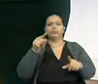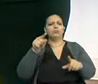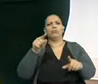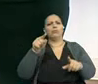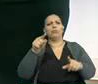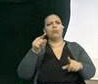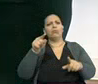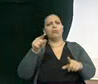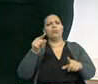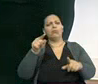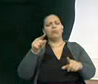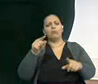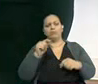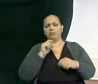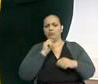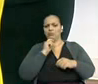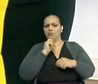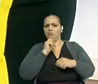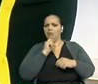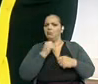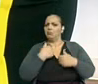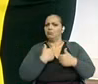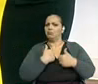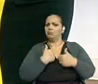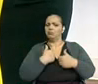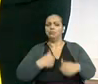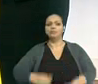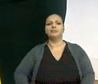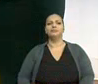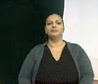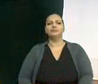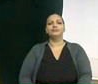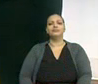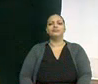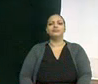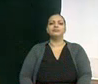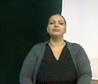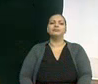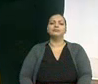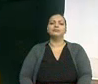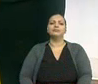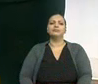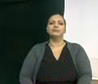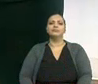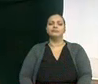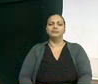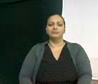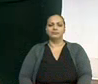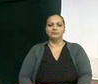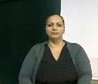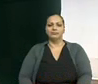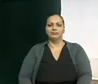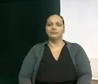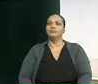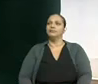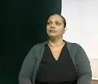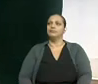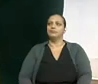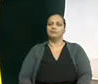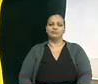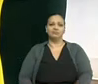que sí existe el repunte, vieron ustedes la noticia, y mucha gente se conecta en redes y ve, pues, las